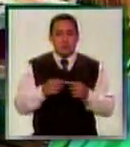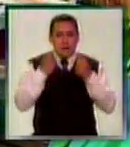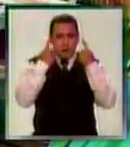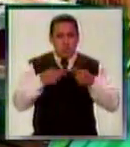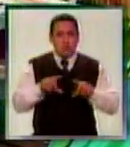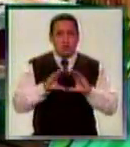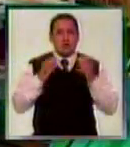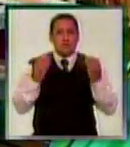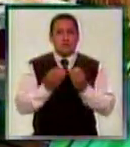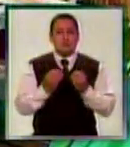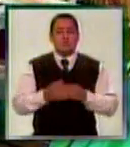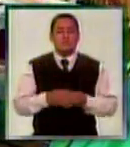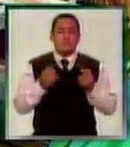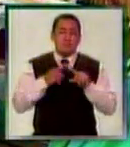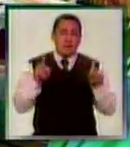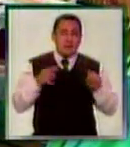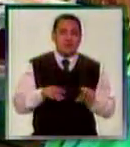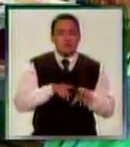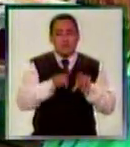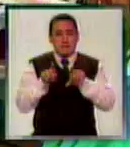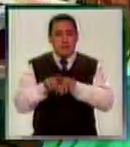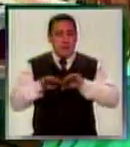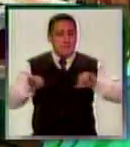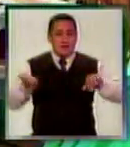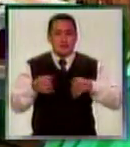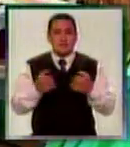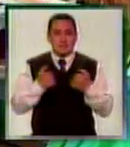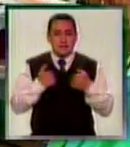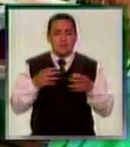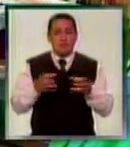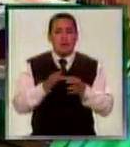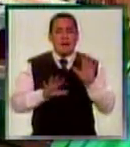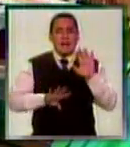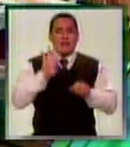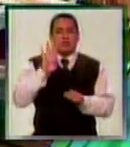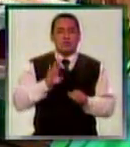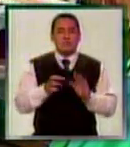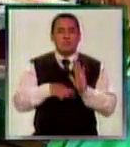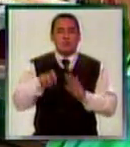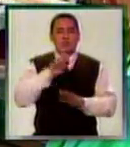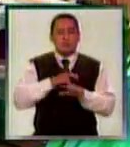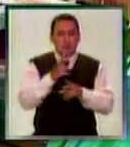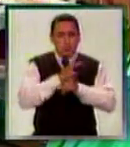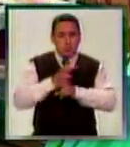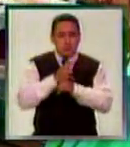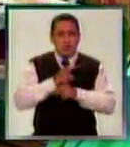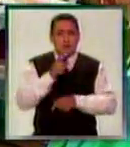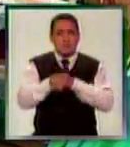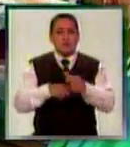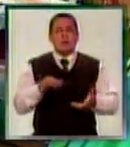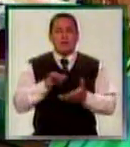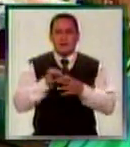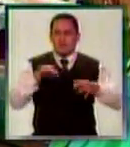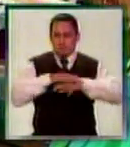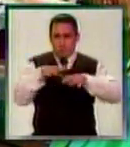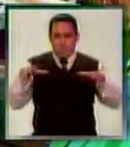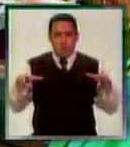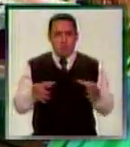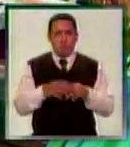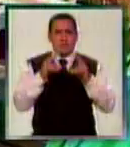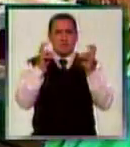comisión permanente, pero definitivamente, aparte de eso, nosotros tenemos 14 proyectos de seguridad ciudadana que involucra toda la lucha contra el